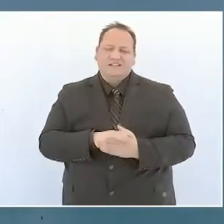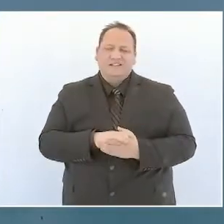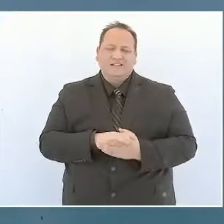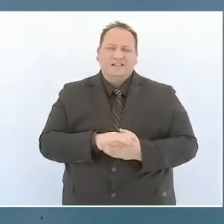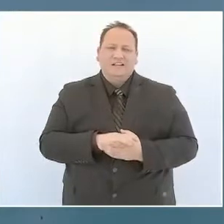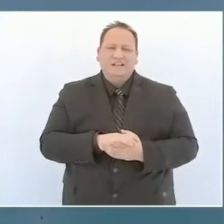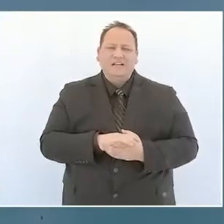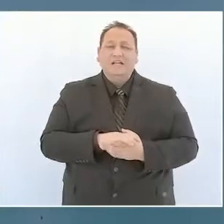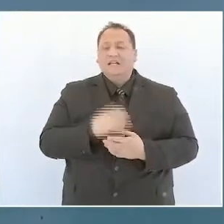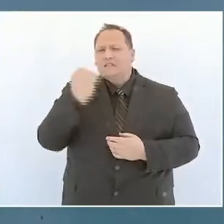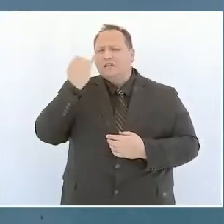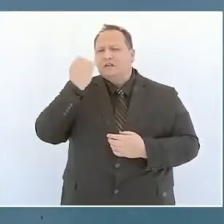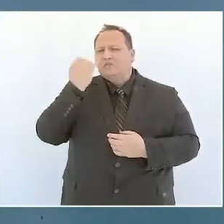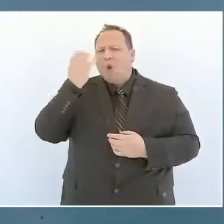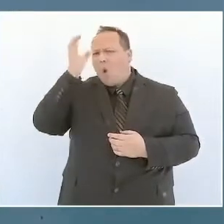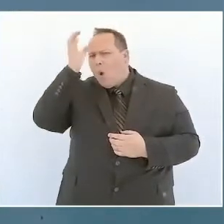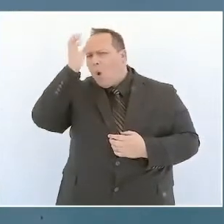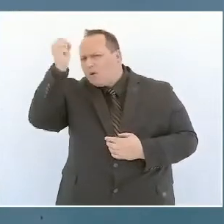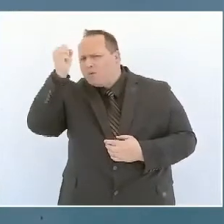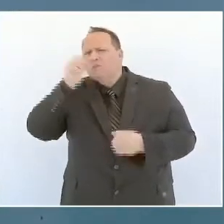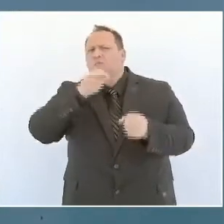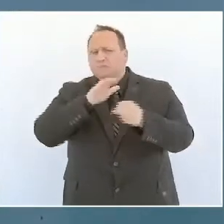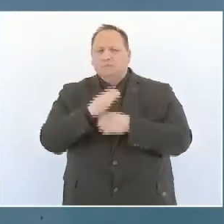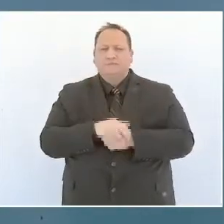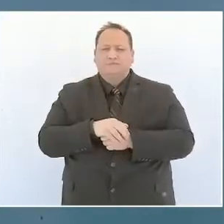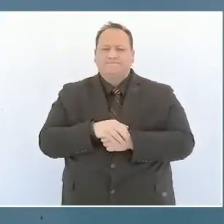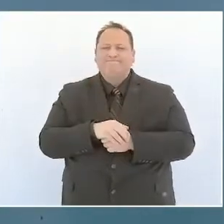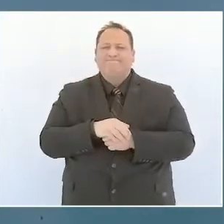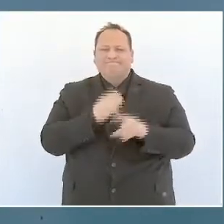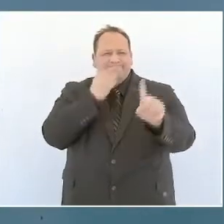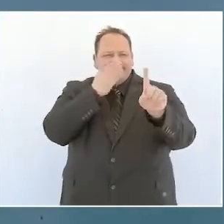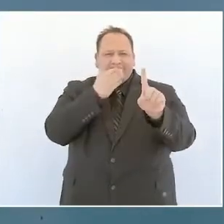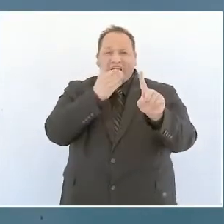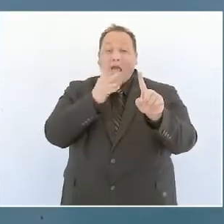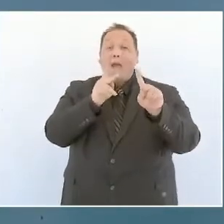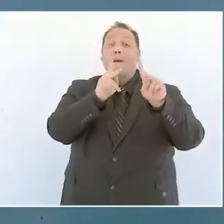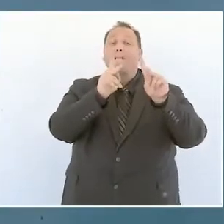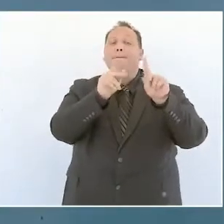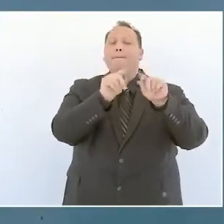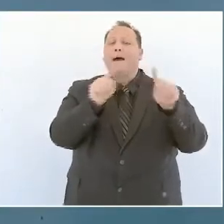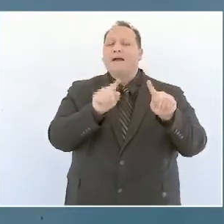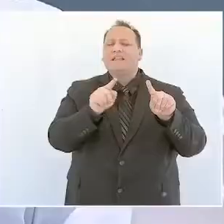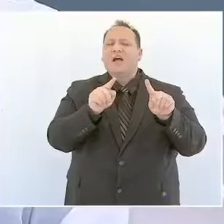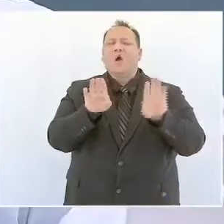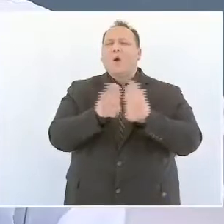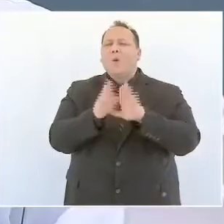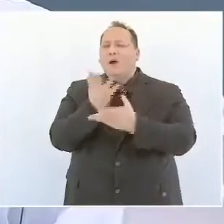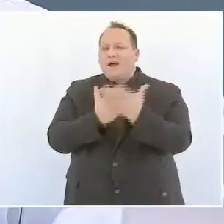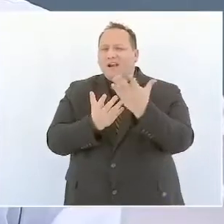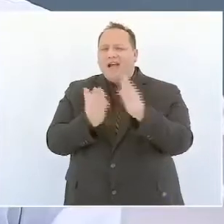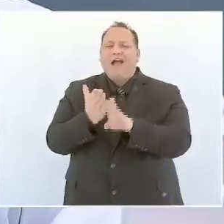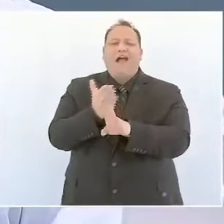el criterio de que la paz es fruto de la justicia.